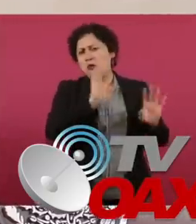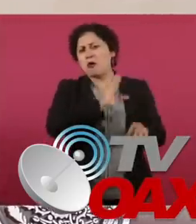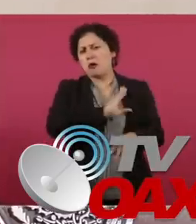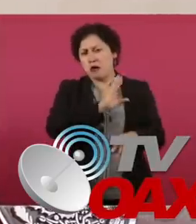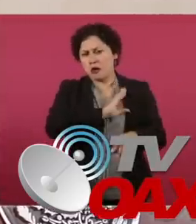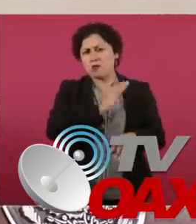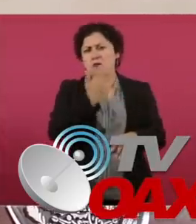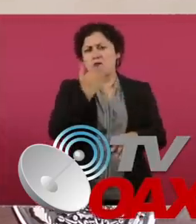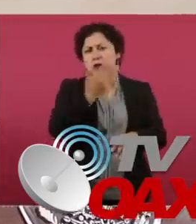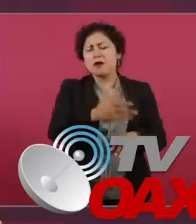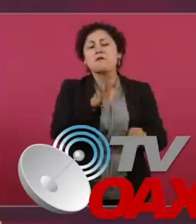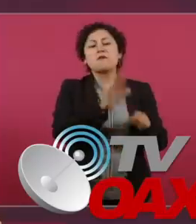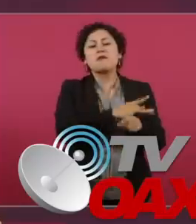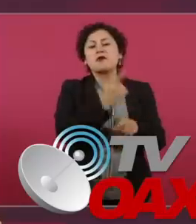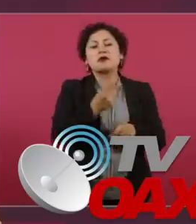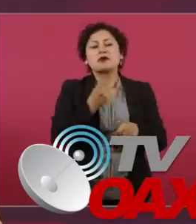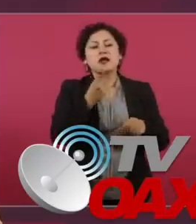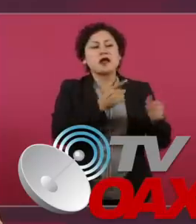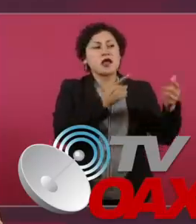absorber.